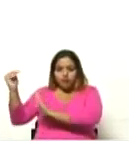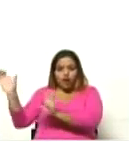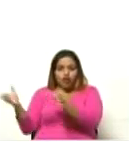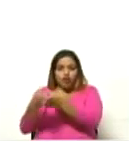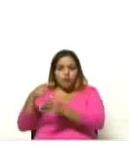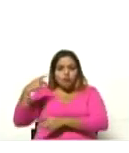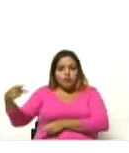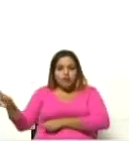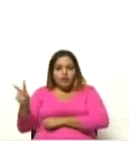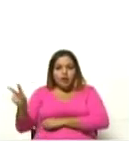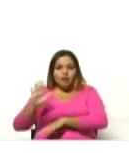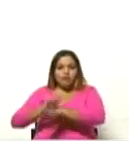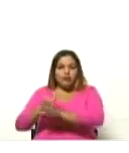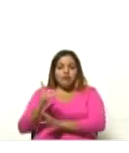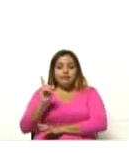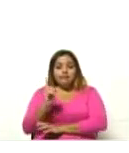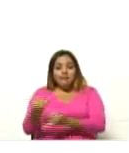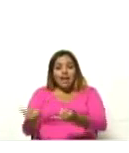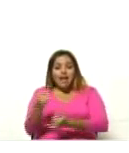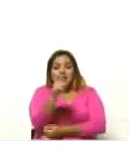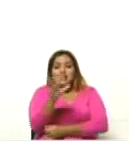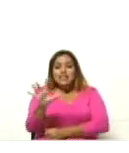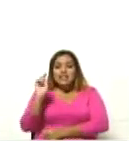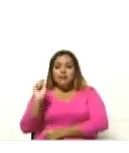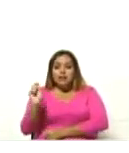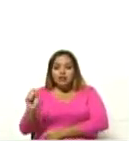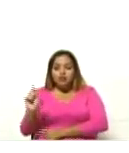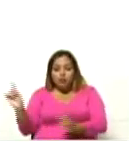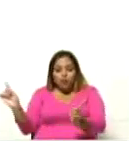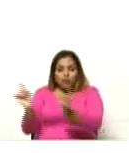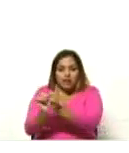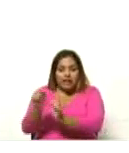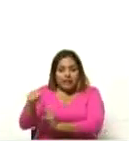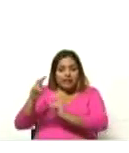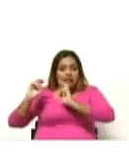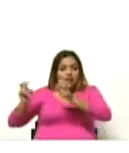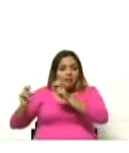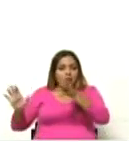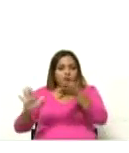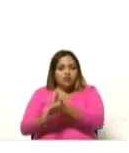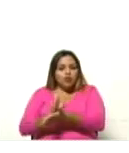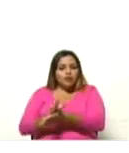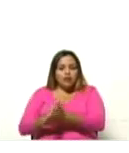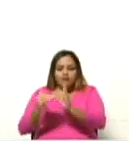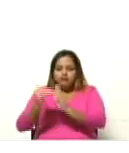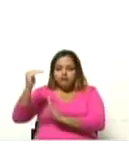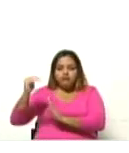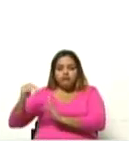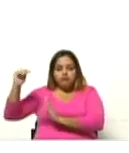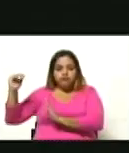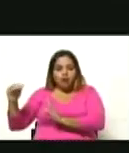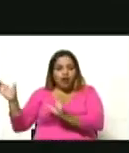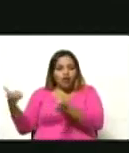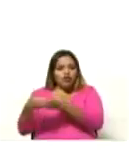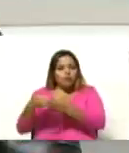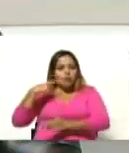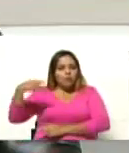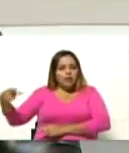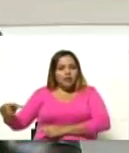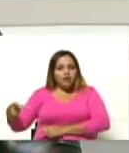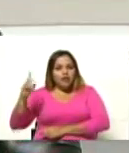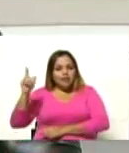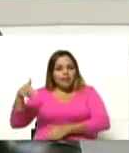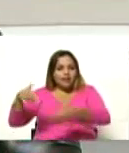qué? Porque ya nos quedan 15 minutos de programa y este tema del ranking de los partidos políticos y el tema de las elecciones